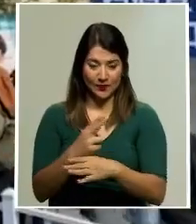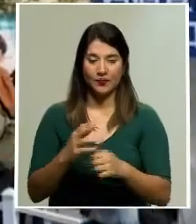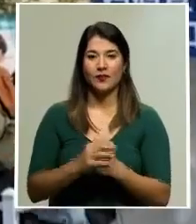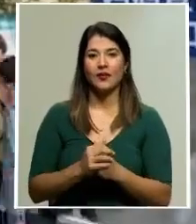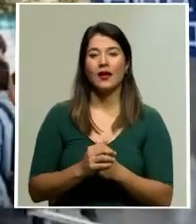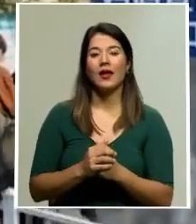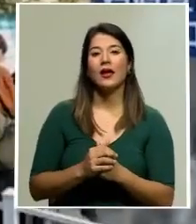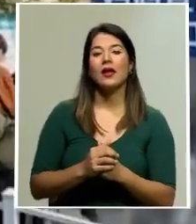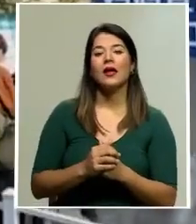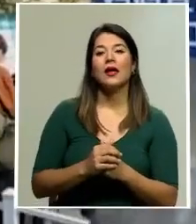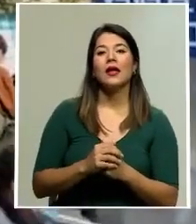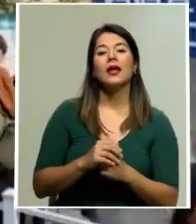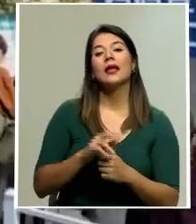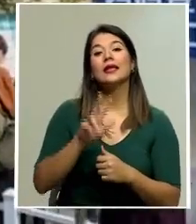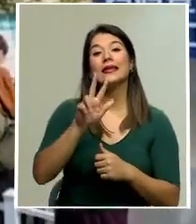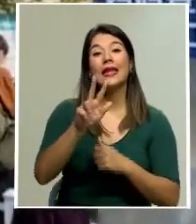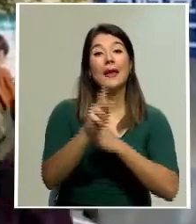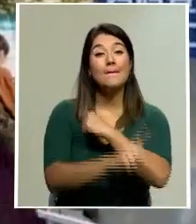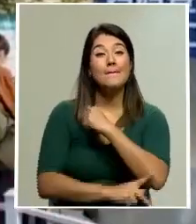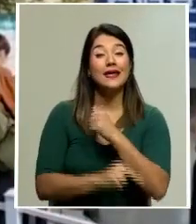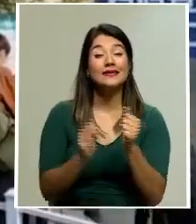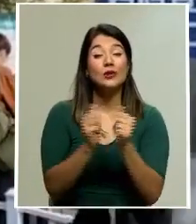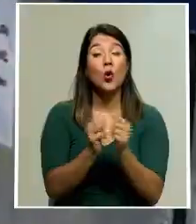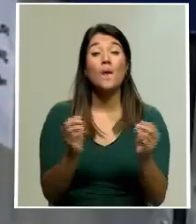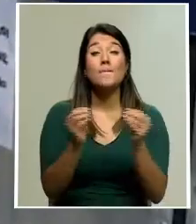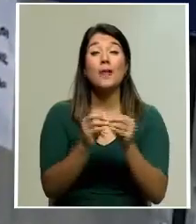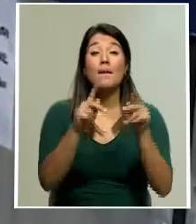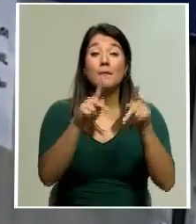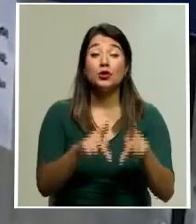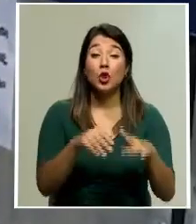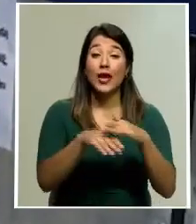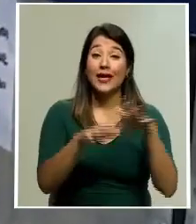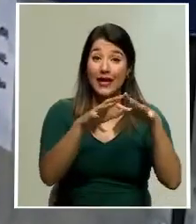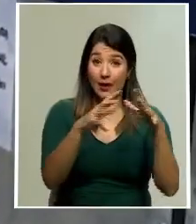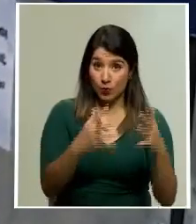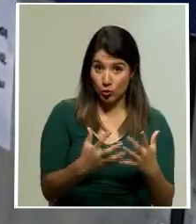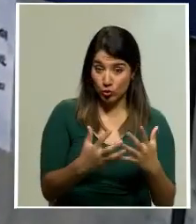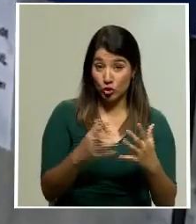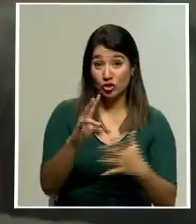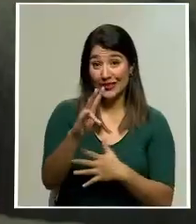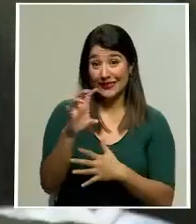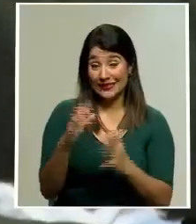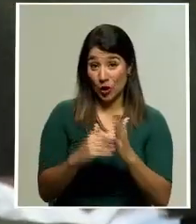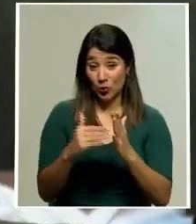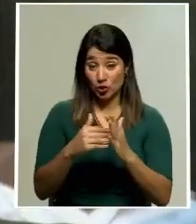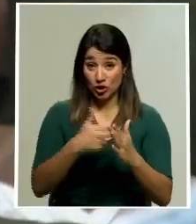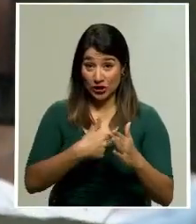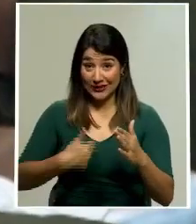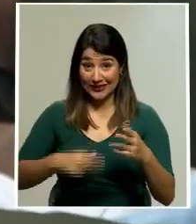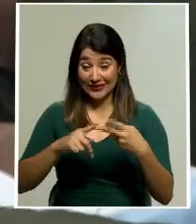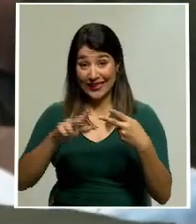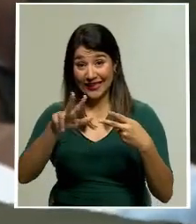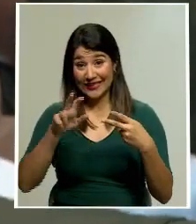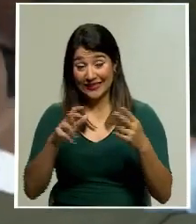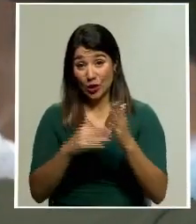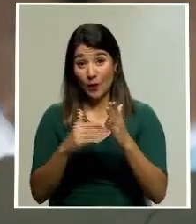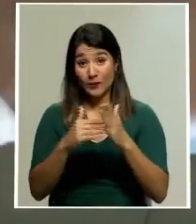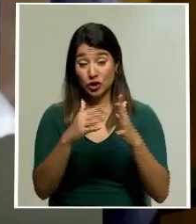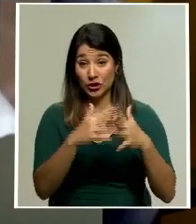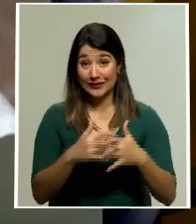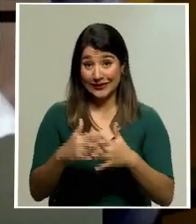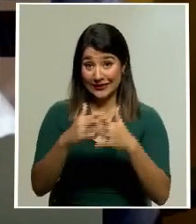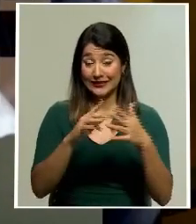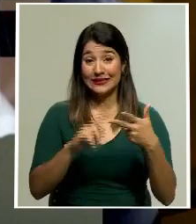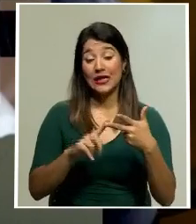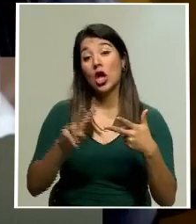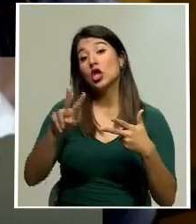3 de cada 5 se administraron en los 3 países más poblados del mundo, más de 700 millones en China, casi 300 millones en Estados Unidos